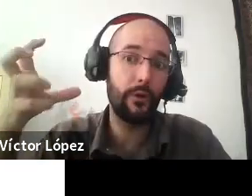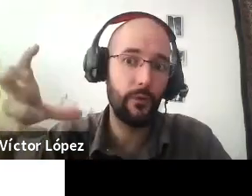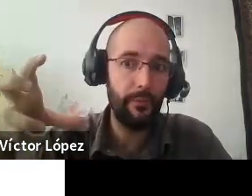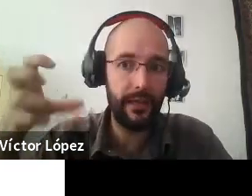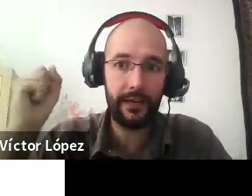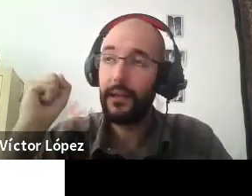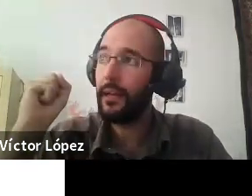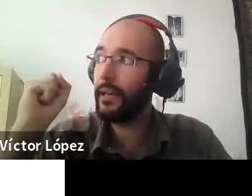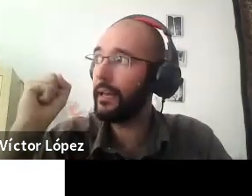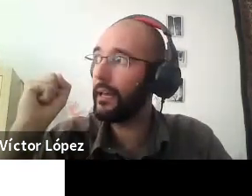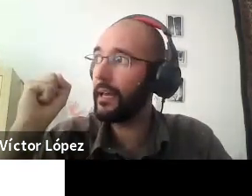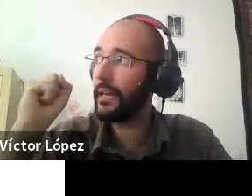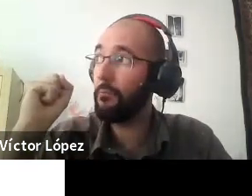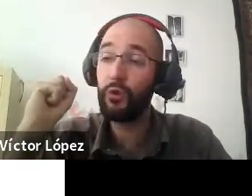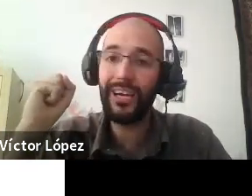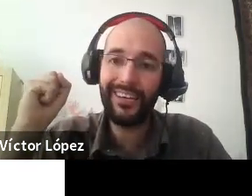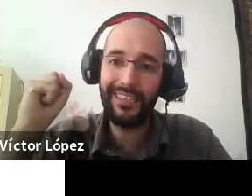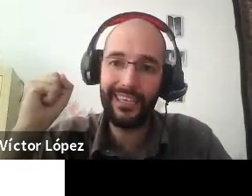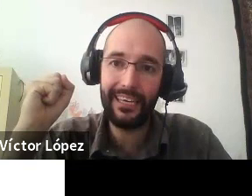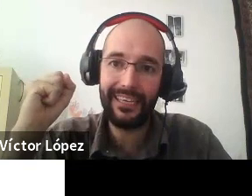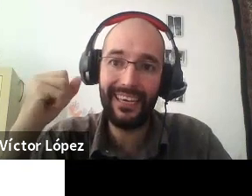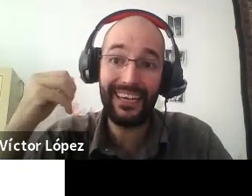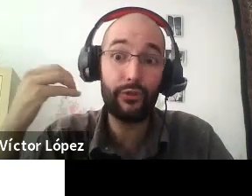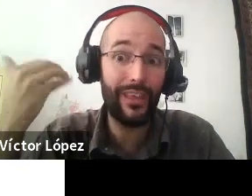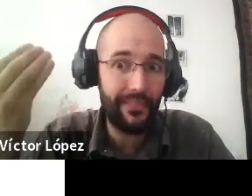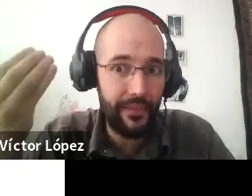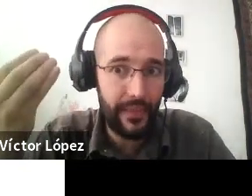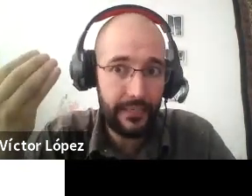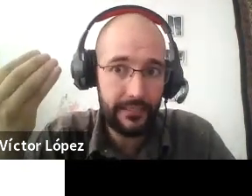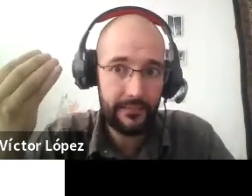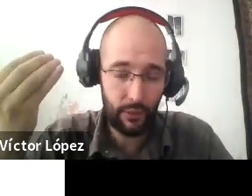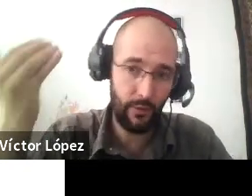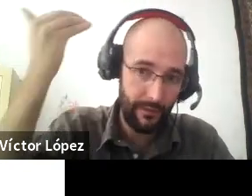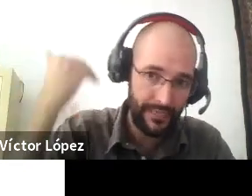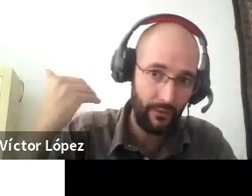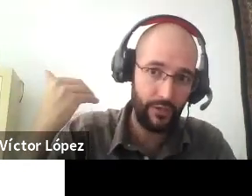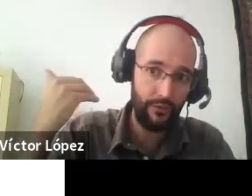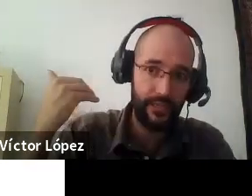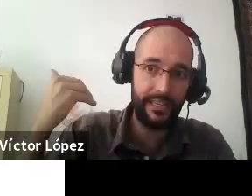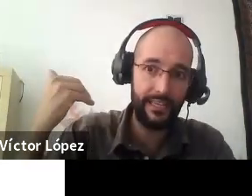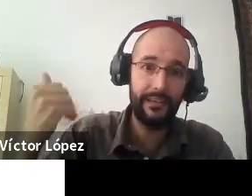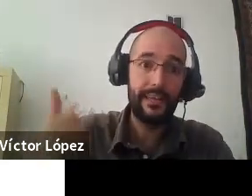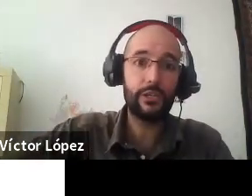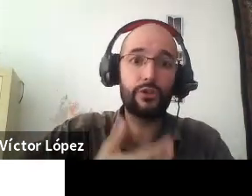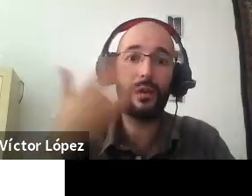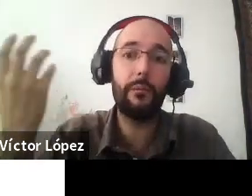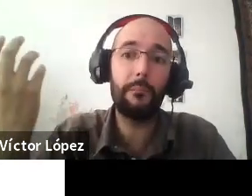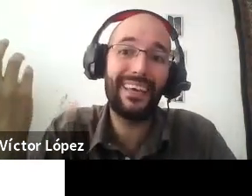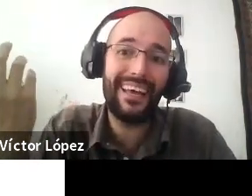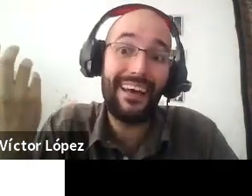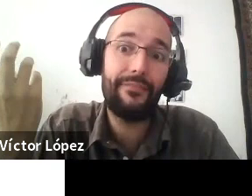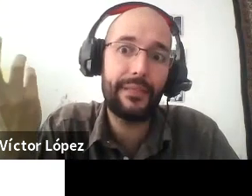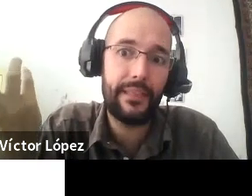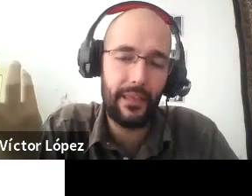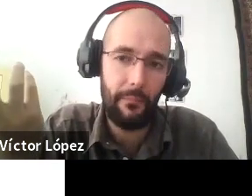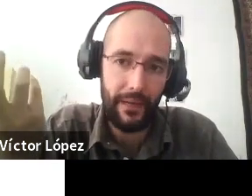de promover que mucha gente quiera estudiar ciencias, como había pasado en los años 60, sino se habla de